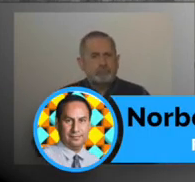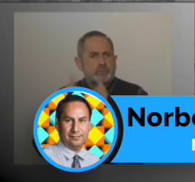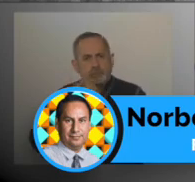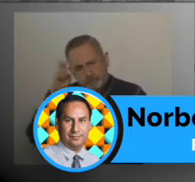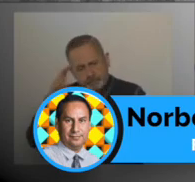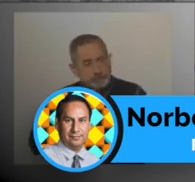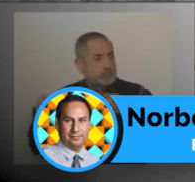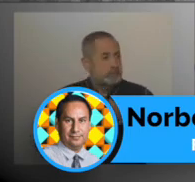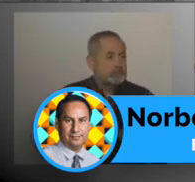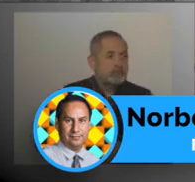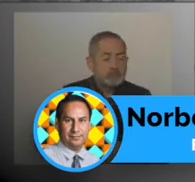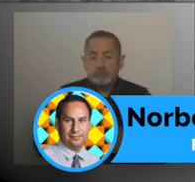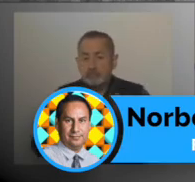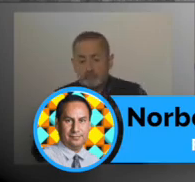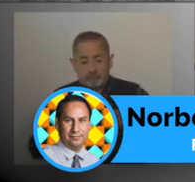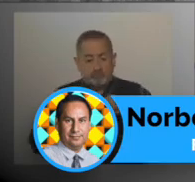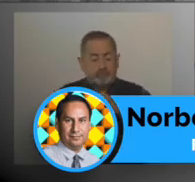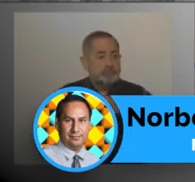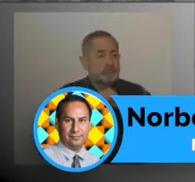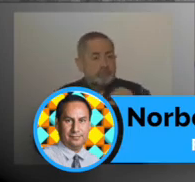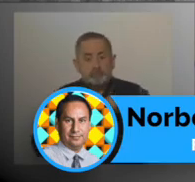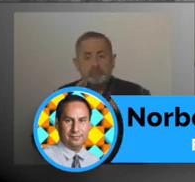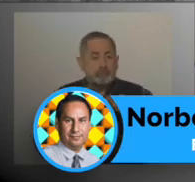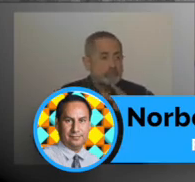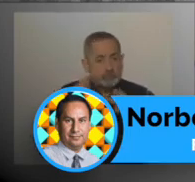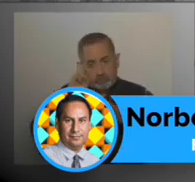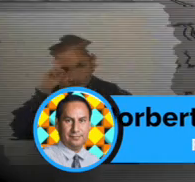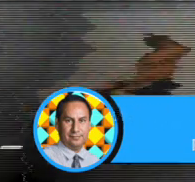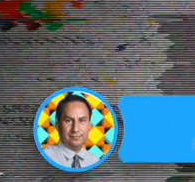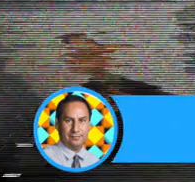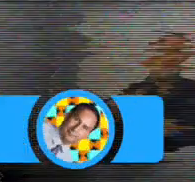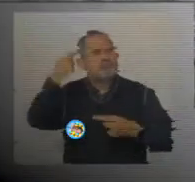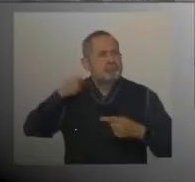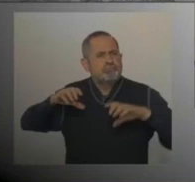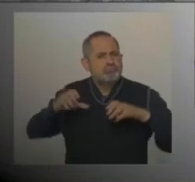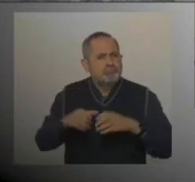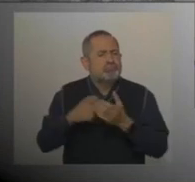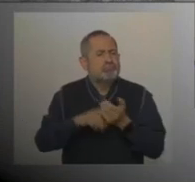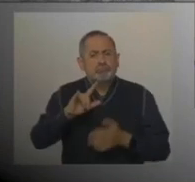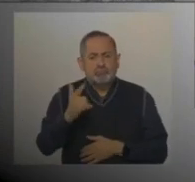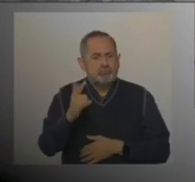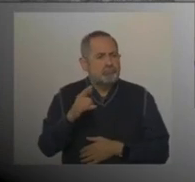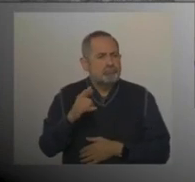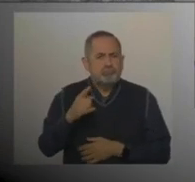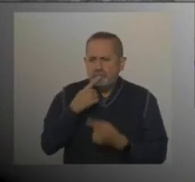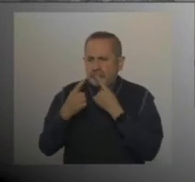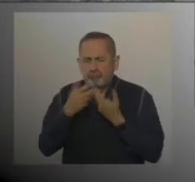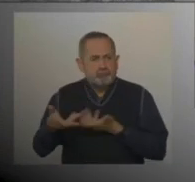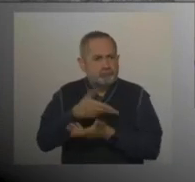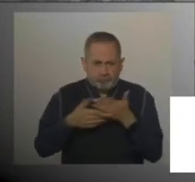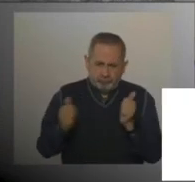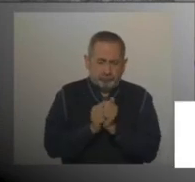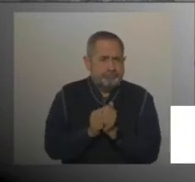difícil ocultar acciones que no tienen compatibilidad con la ética y con la honestidad. Los delegados pidieron que los países que integran